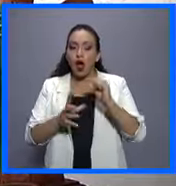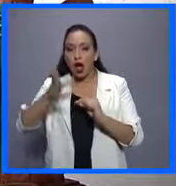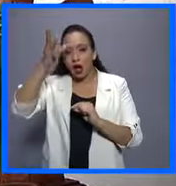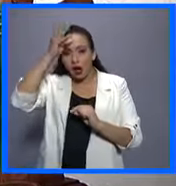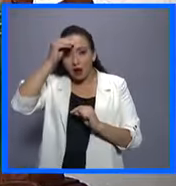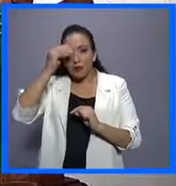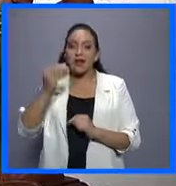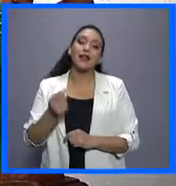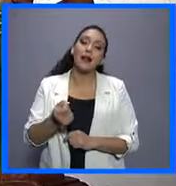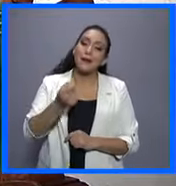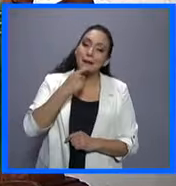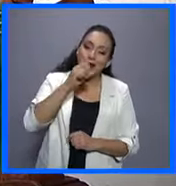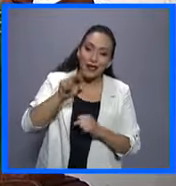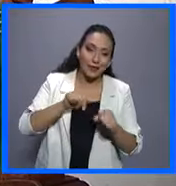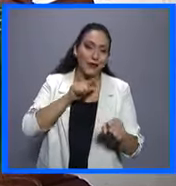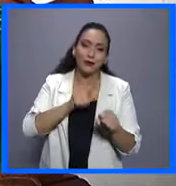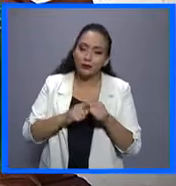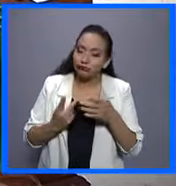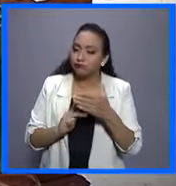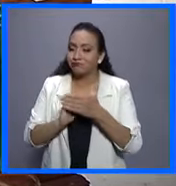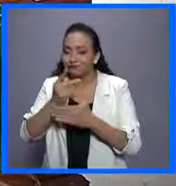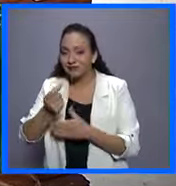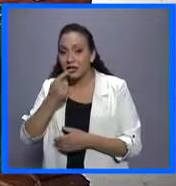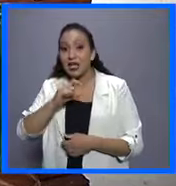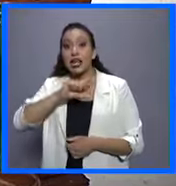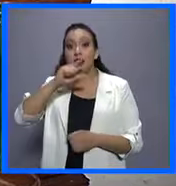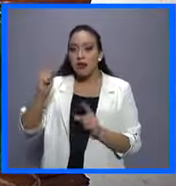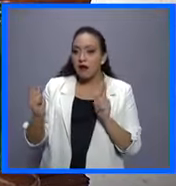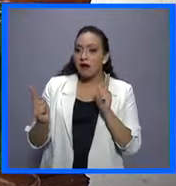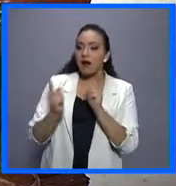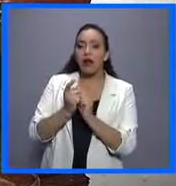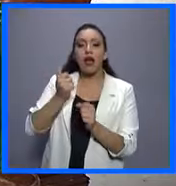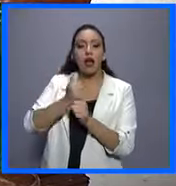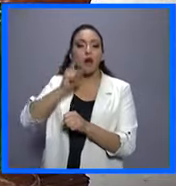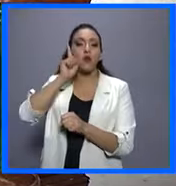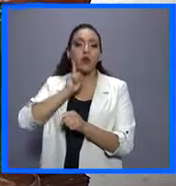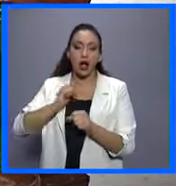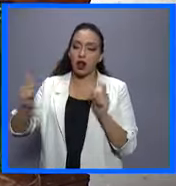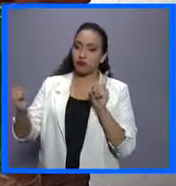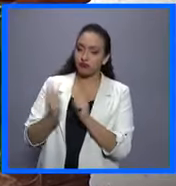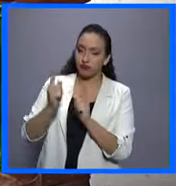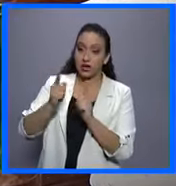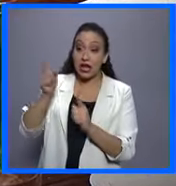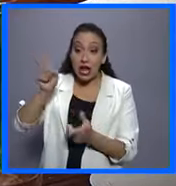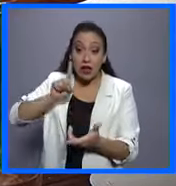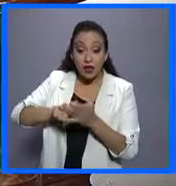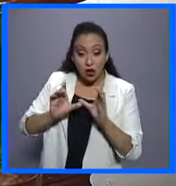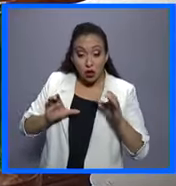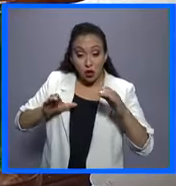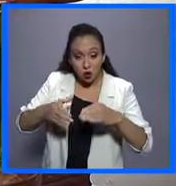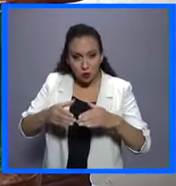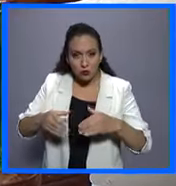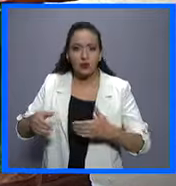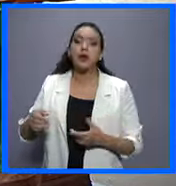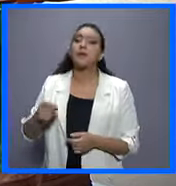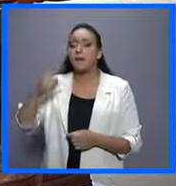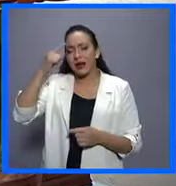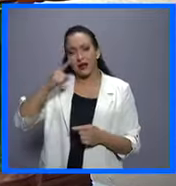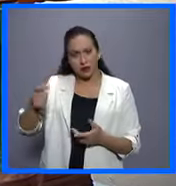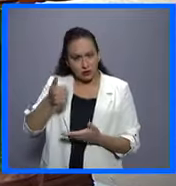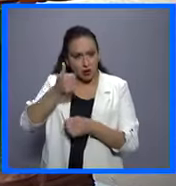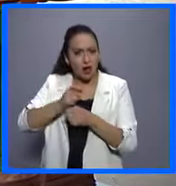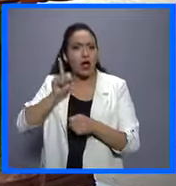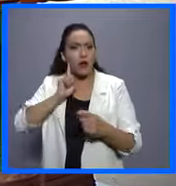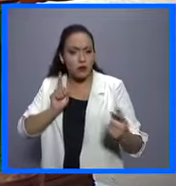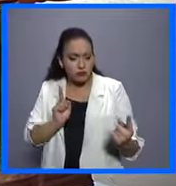natural y en el camino empecé a conocer abuelas que son médicos tradicionales de comunidades. Y para que una abuela te reciba, para